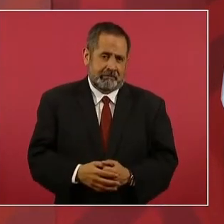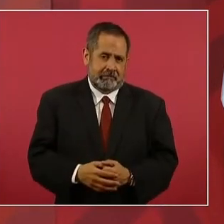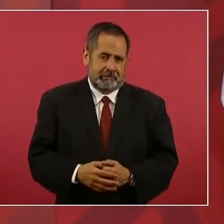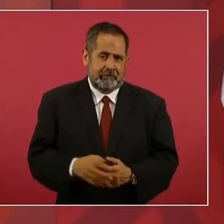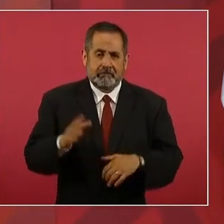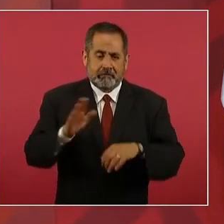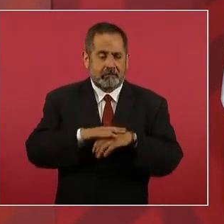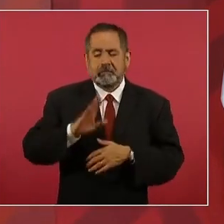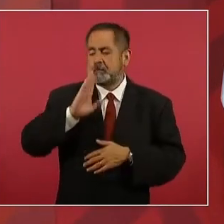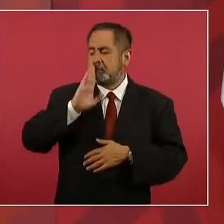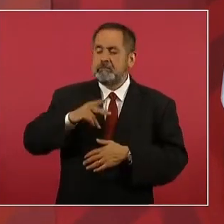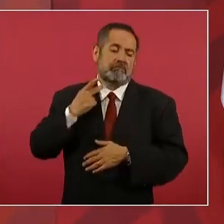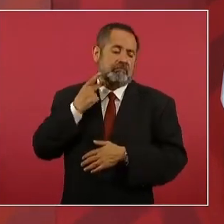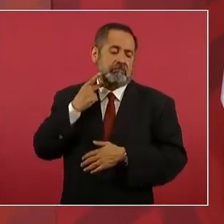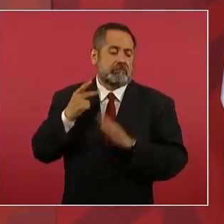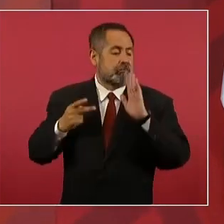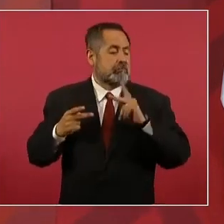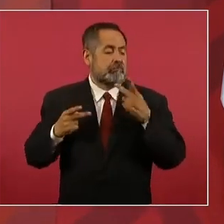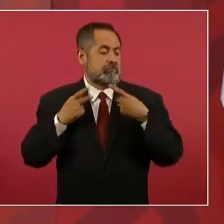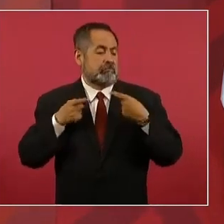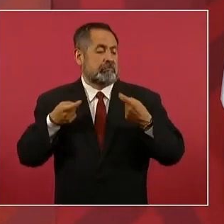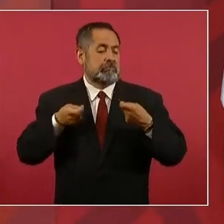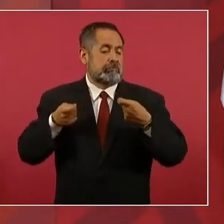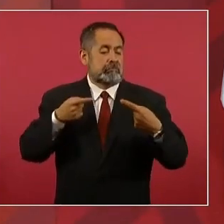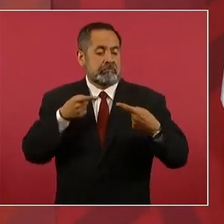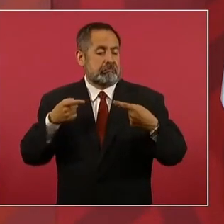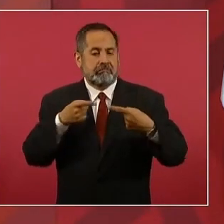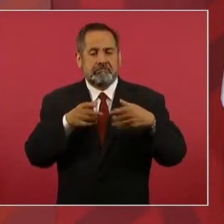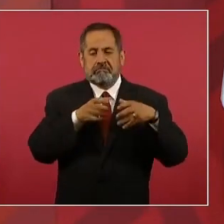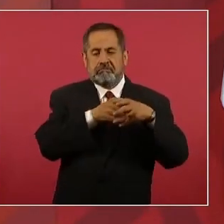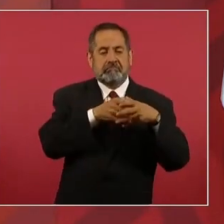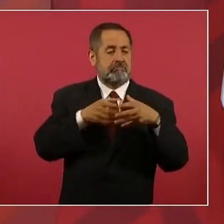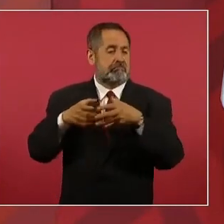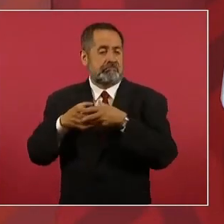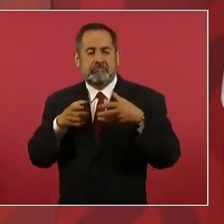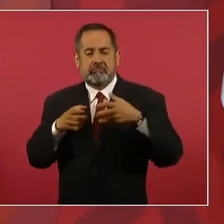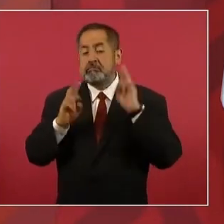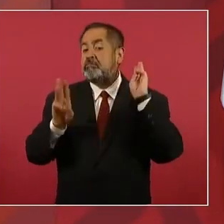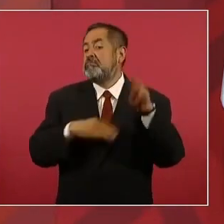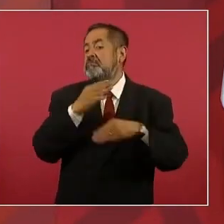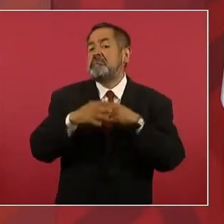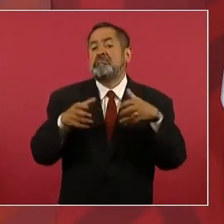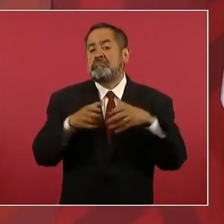por un mal manejo de las cúpulas políticas del mundo.